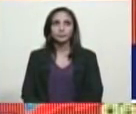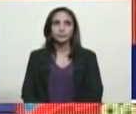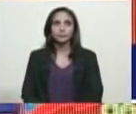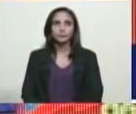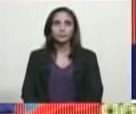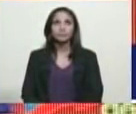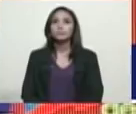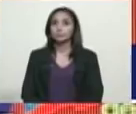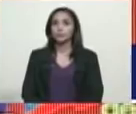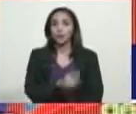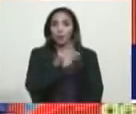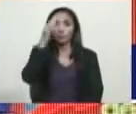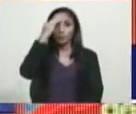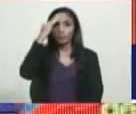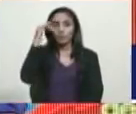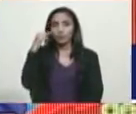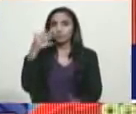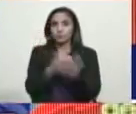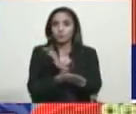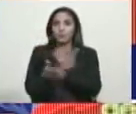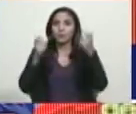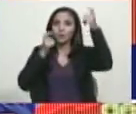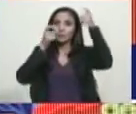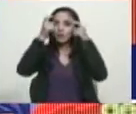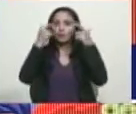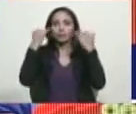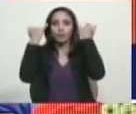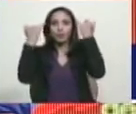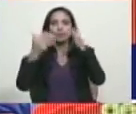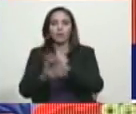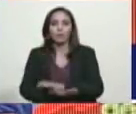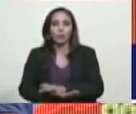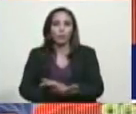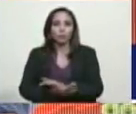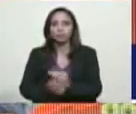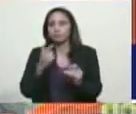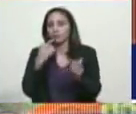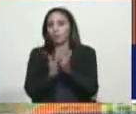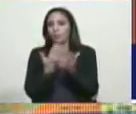Y ustedes saben que la esencia de Chávez, Aristóbulo lo conoció bien también.